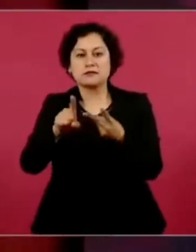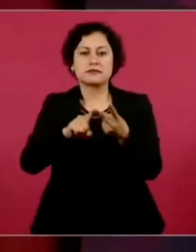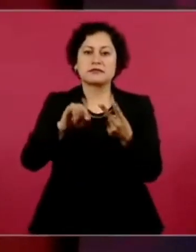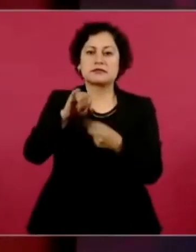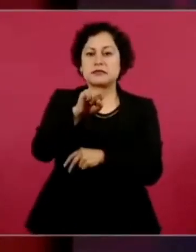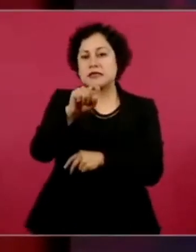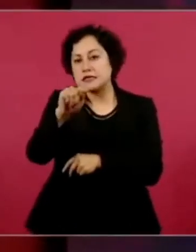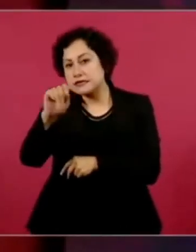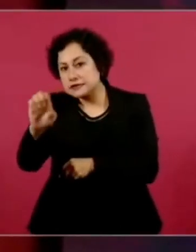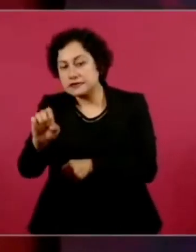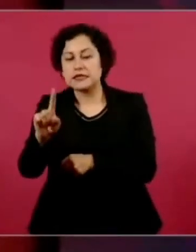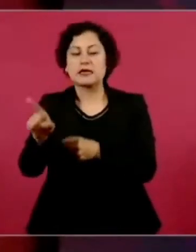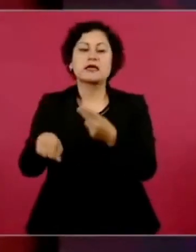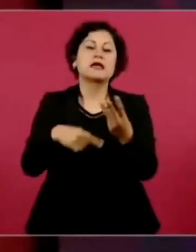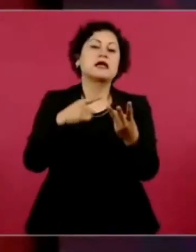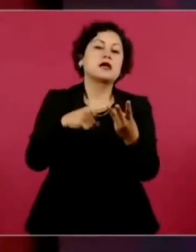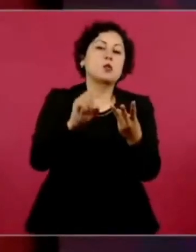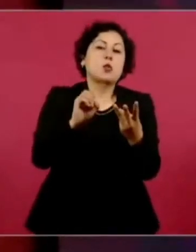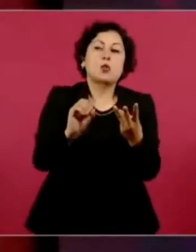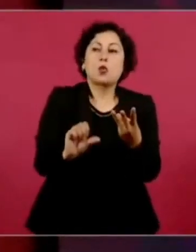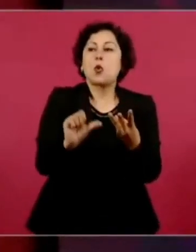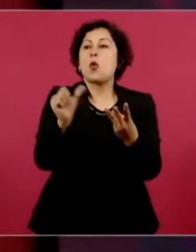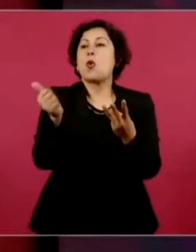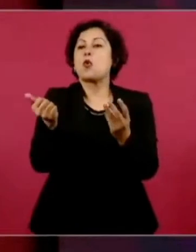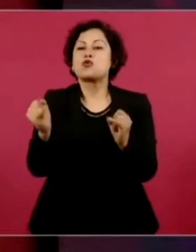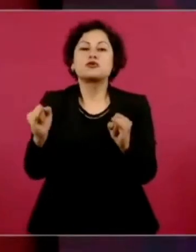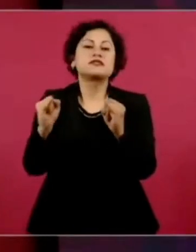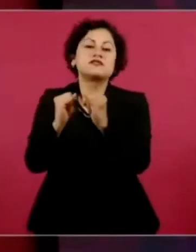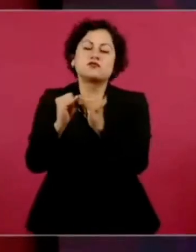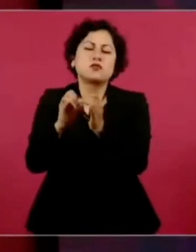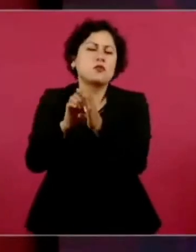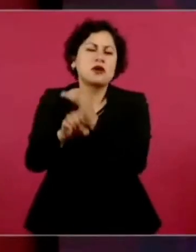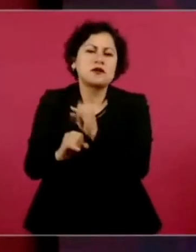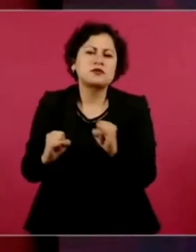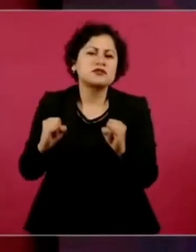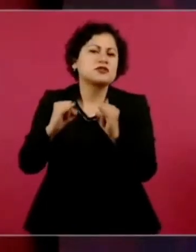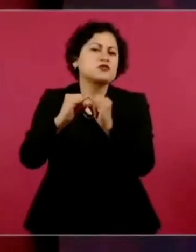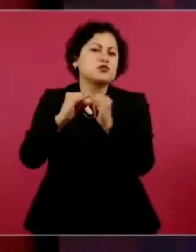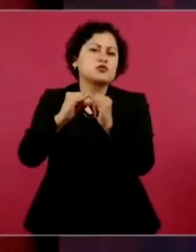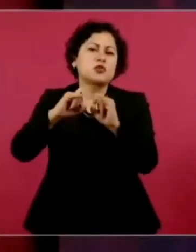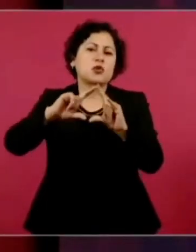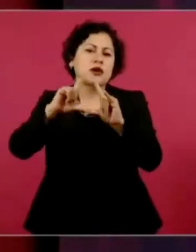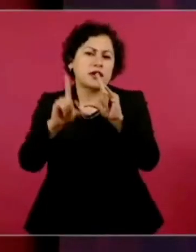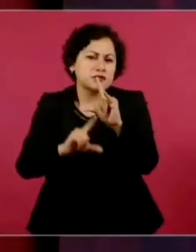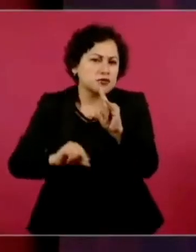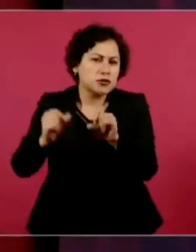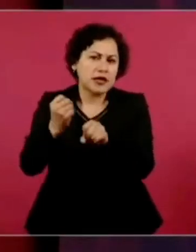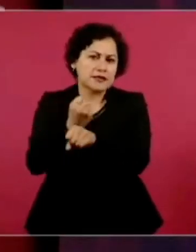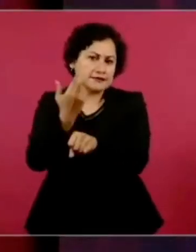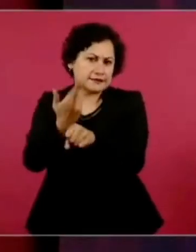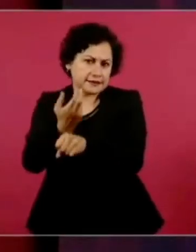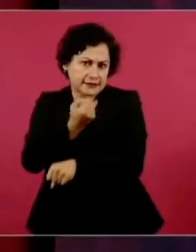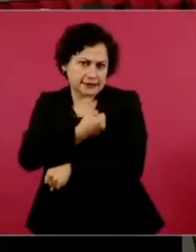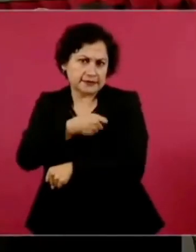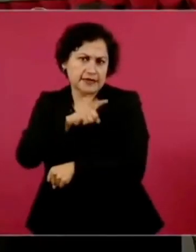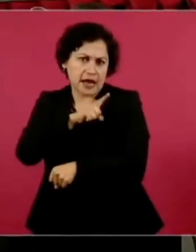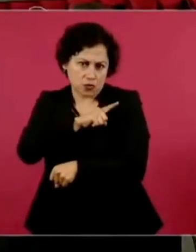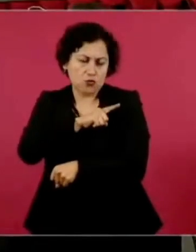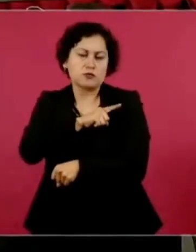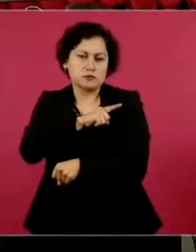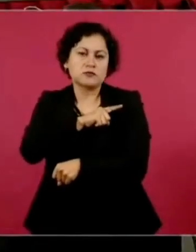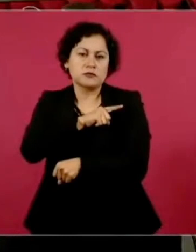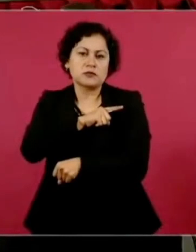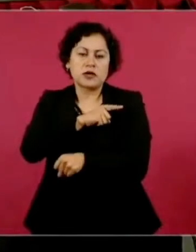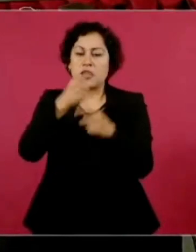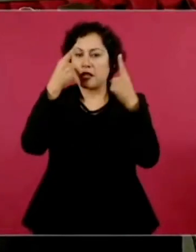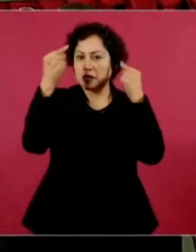de alguna institución como los institutos nacionales de la Secretaría de Salud, egresaron en